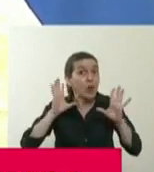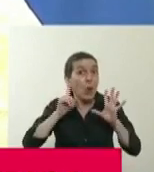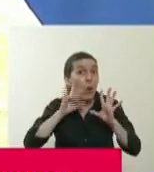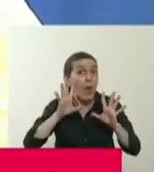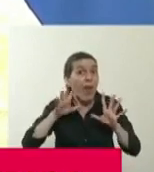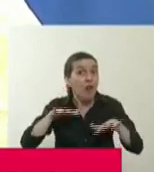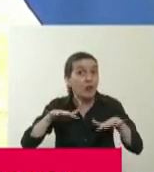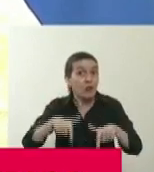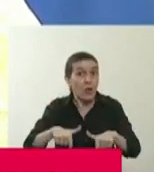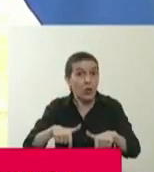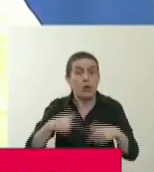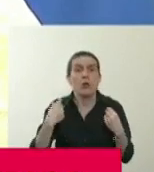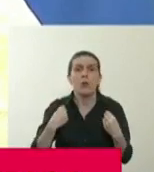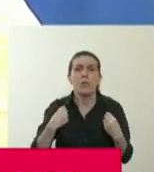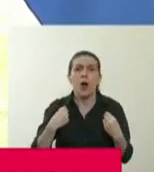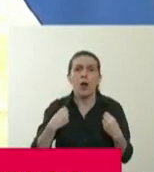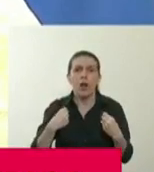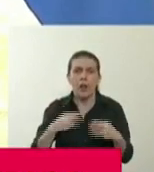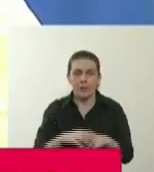Porque